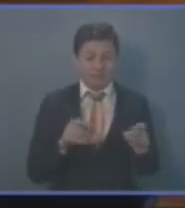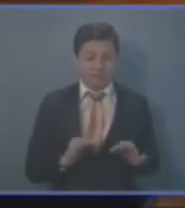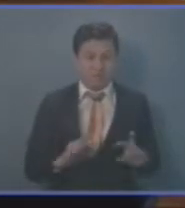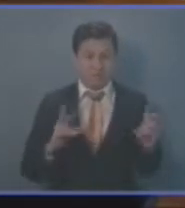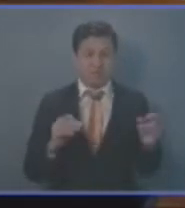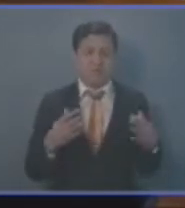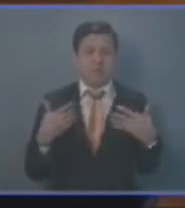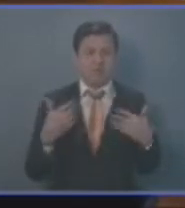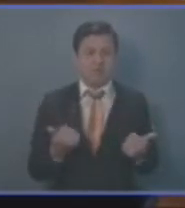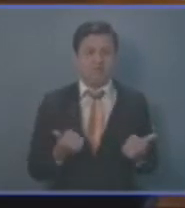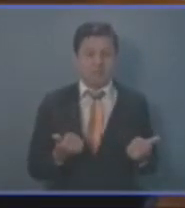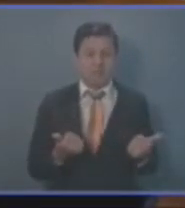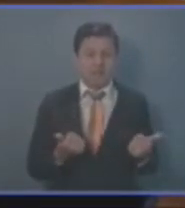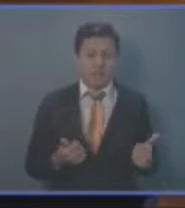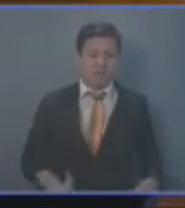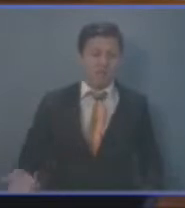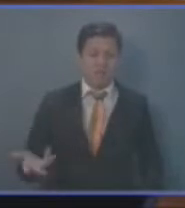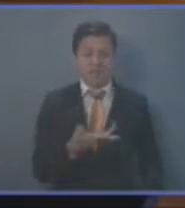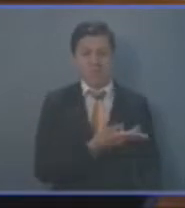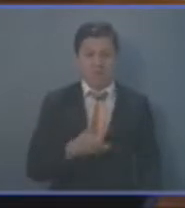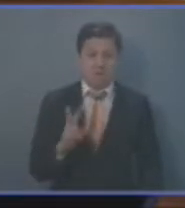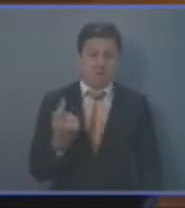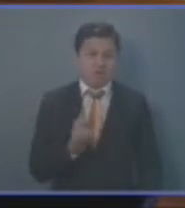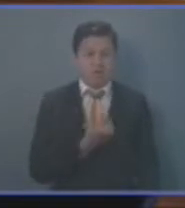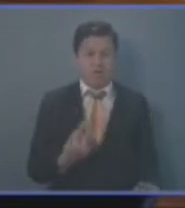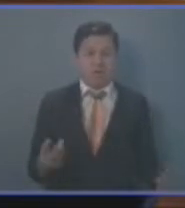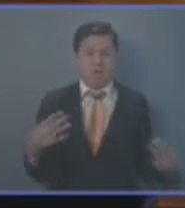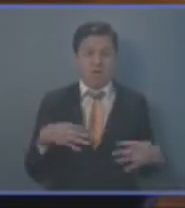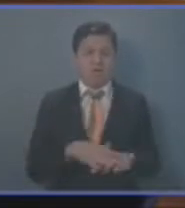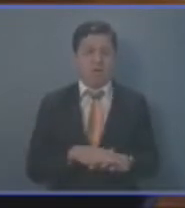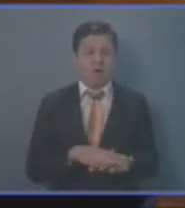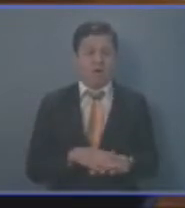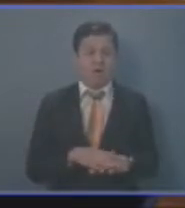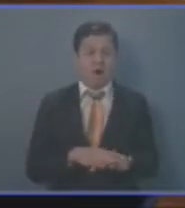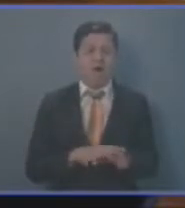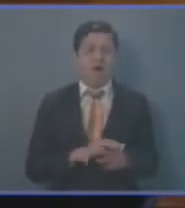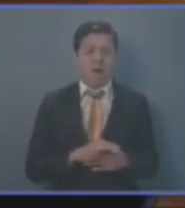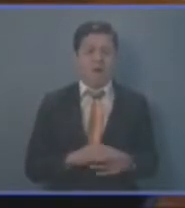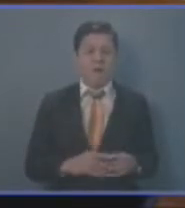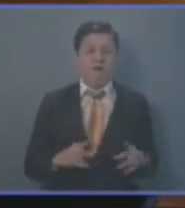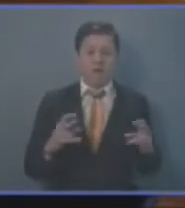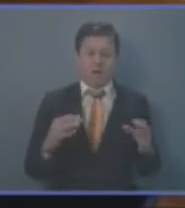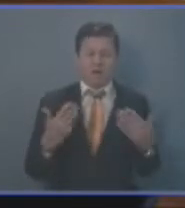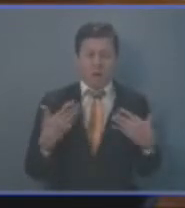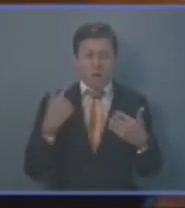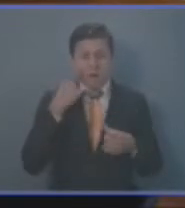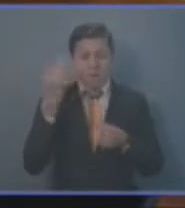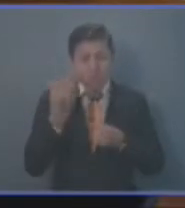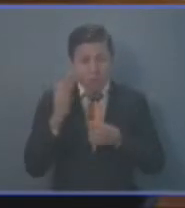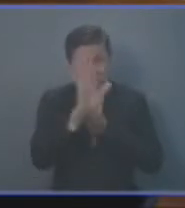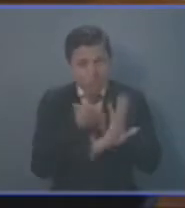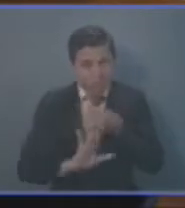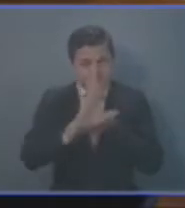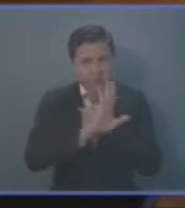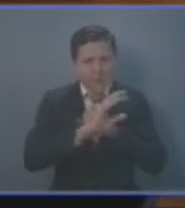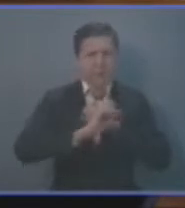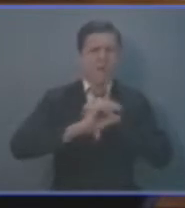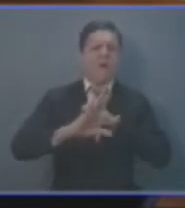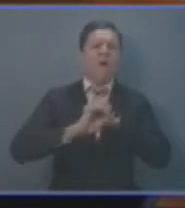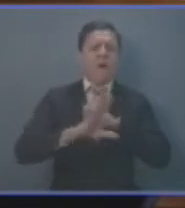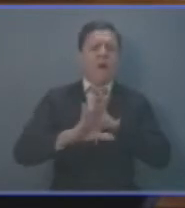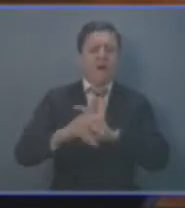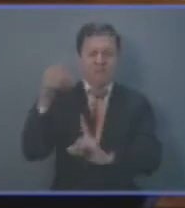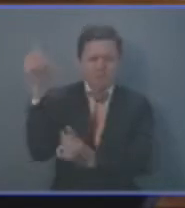el sistema definirá las prestaciones integrales por niveles de atención y complejidad para la protección, promoción